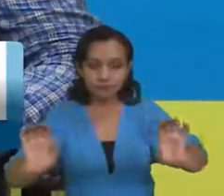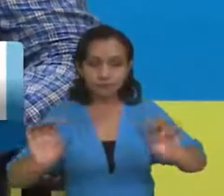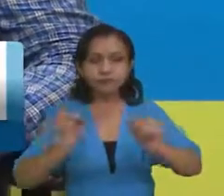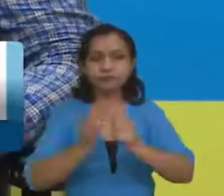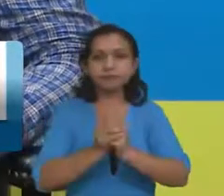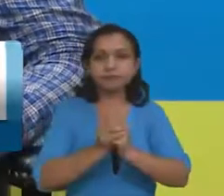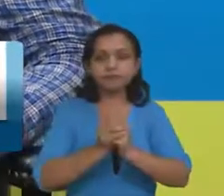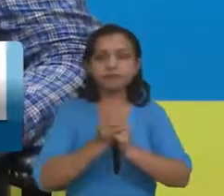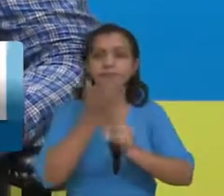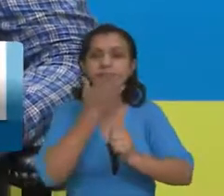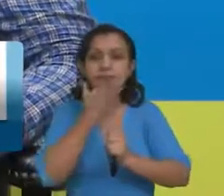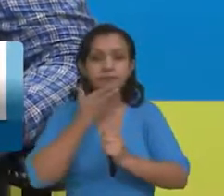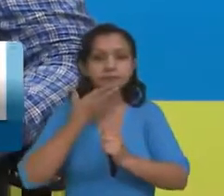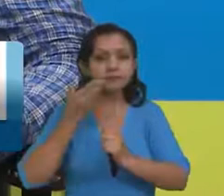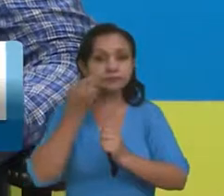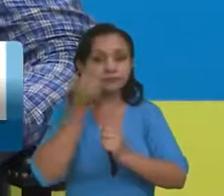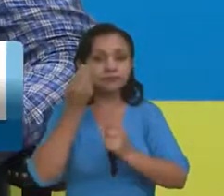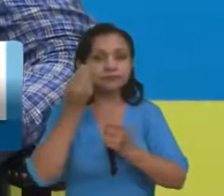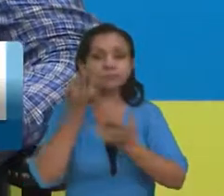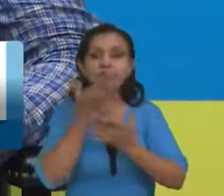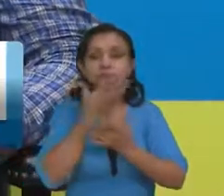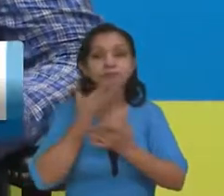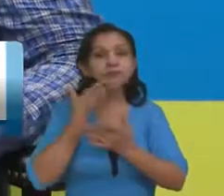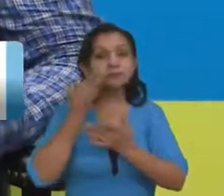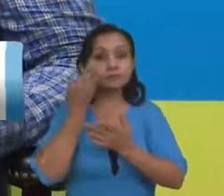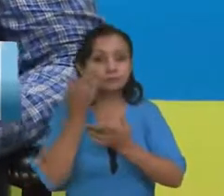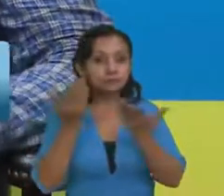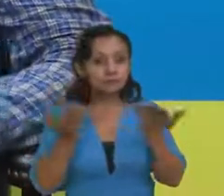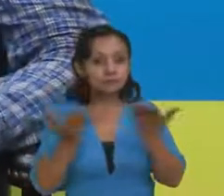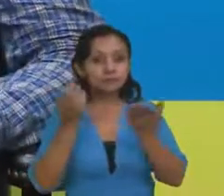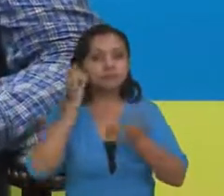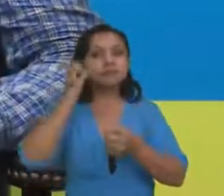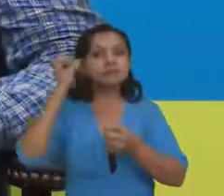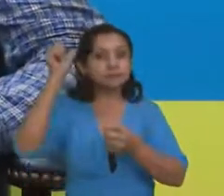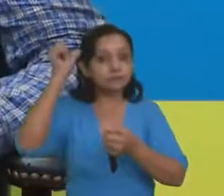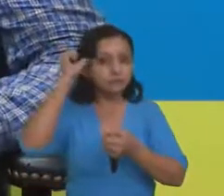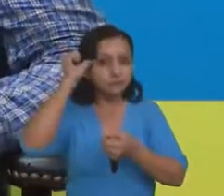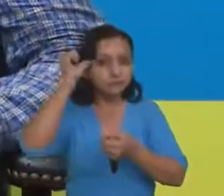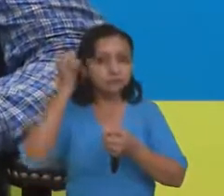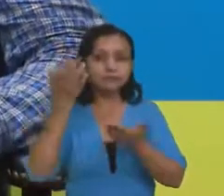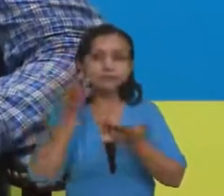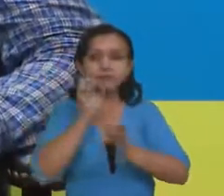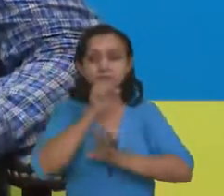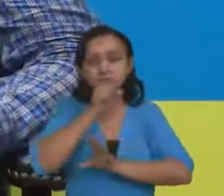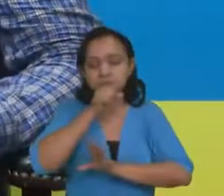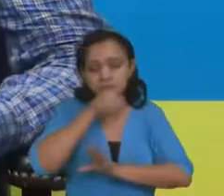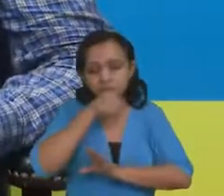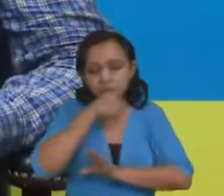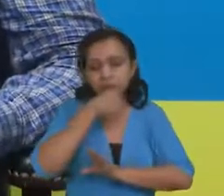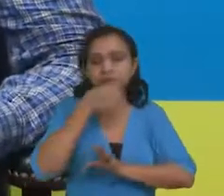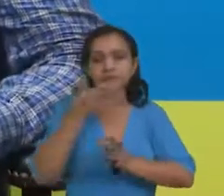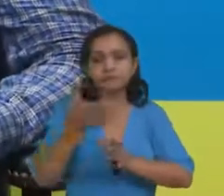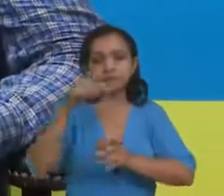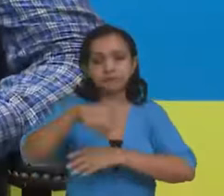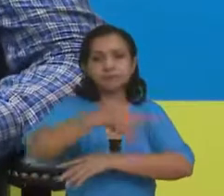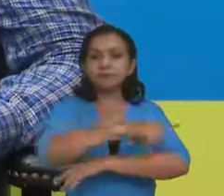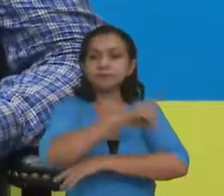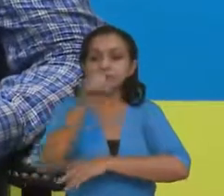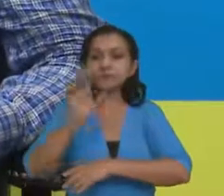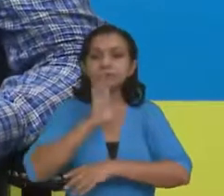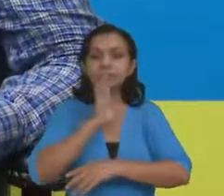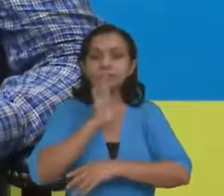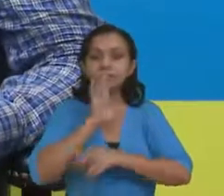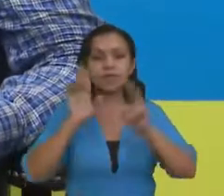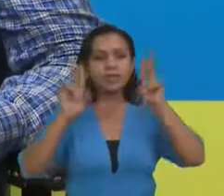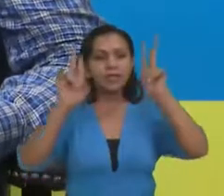la población adolescente, a la población juvenil, a los adultos, a los adultos mayores. El día de hoy vamos a estar hablando